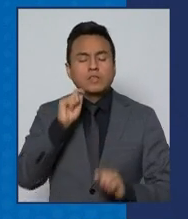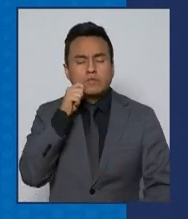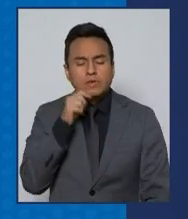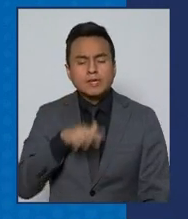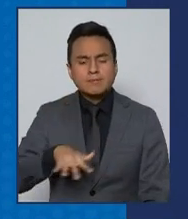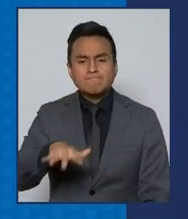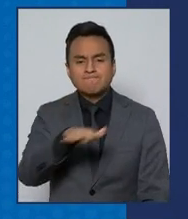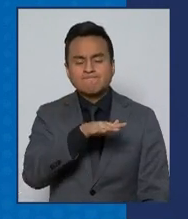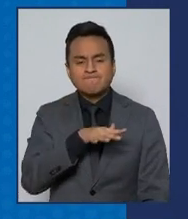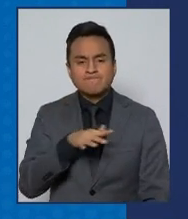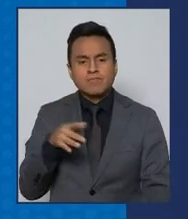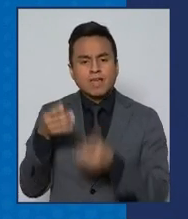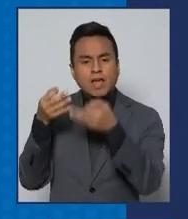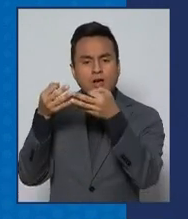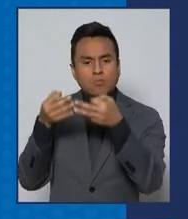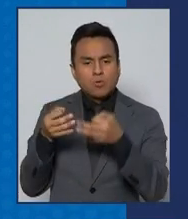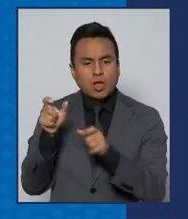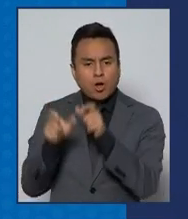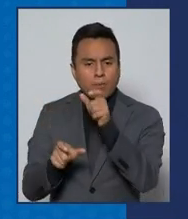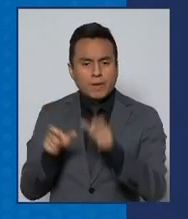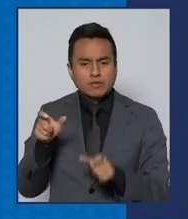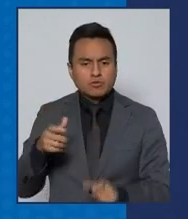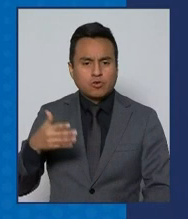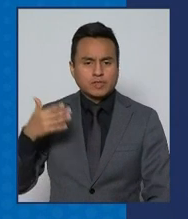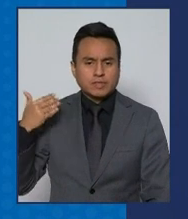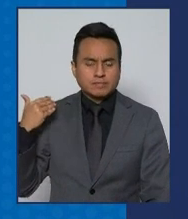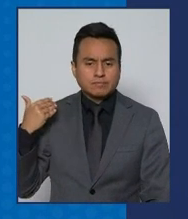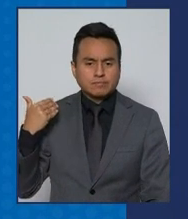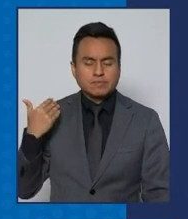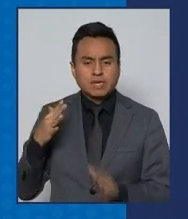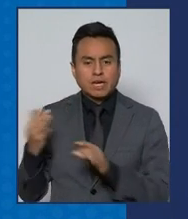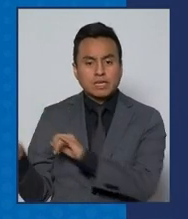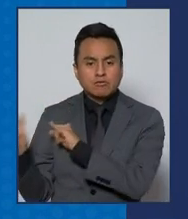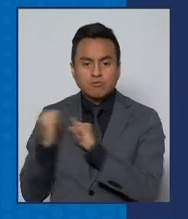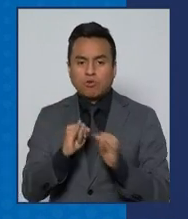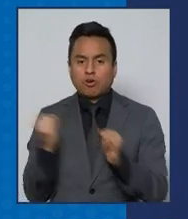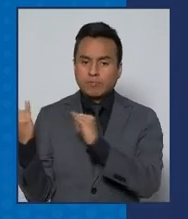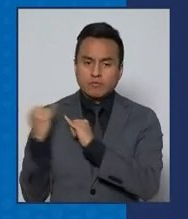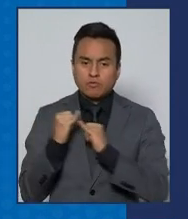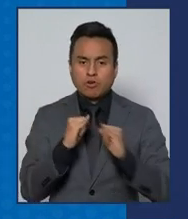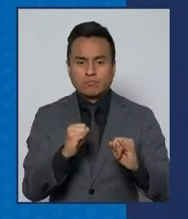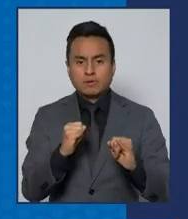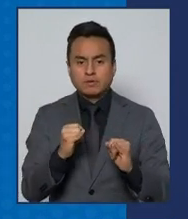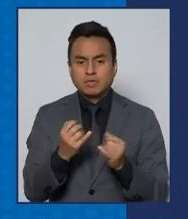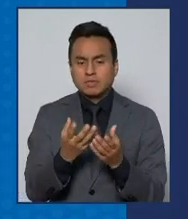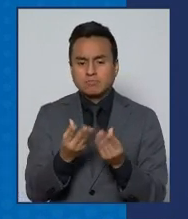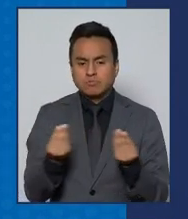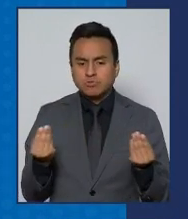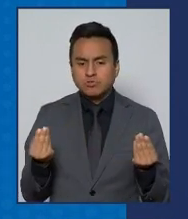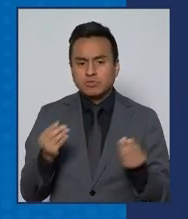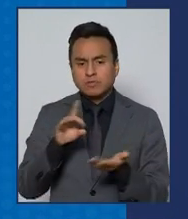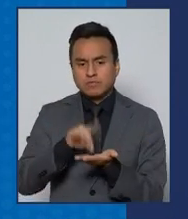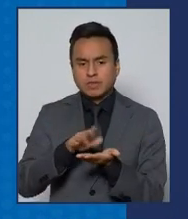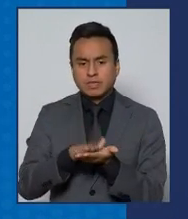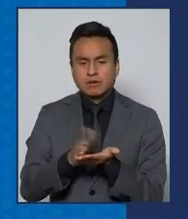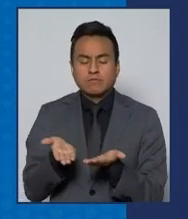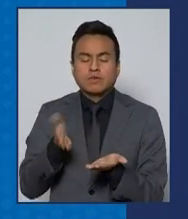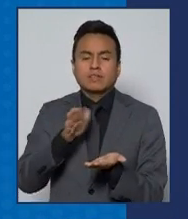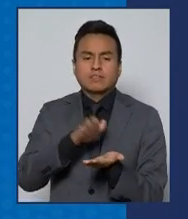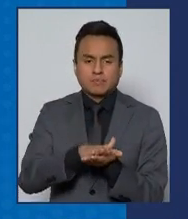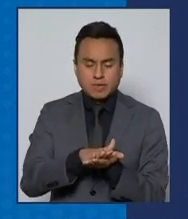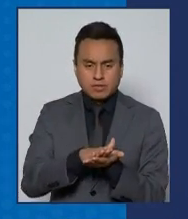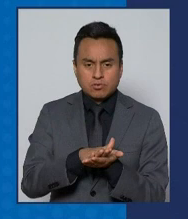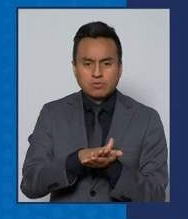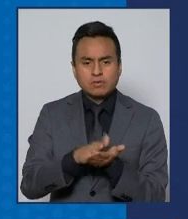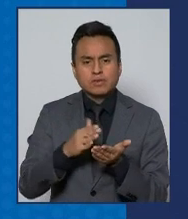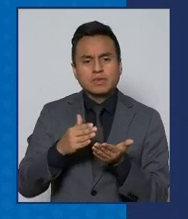un acumulado de personas que se informan, varios de ellos con fechas de fallecimiento